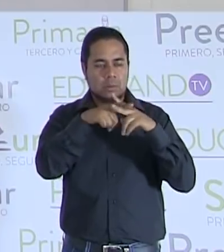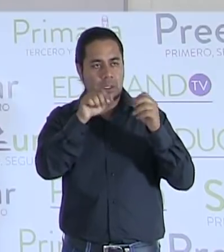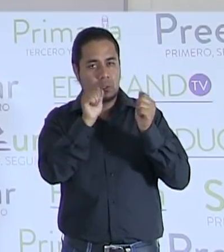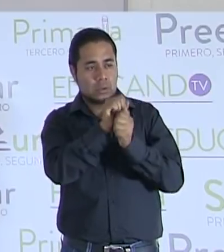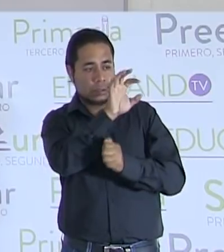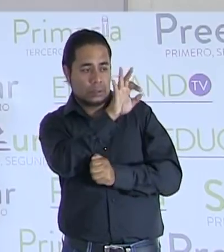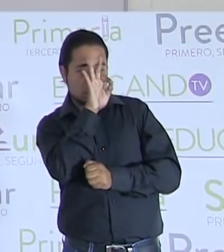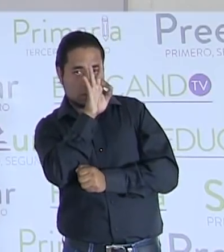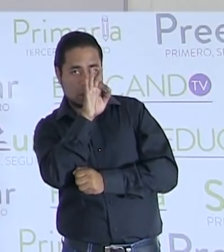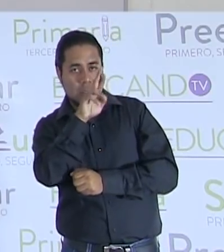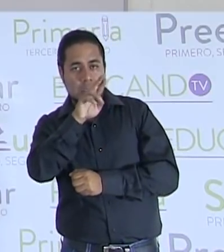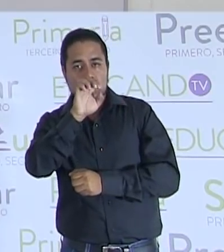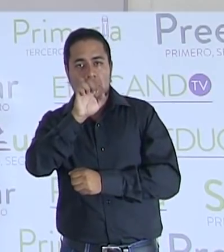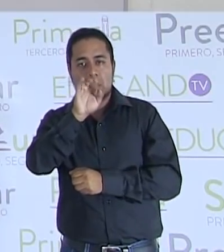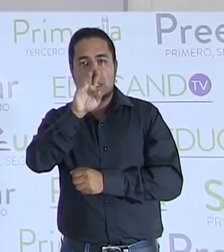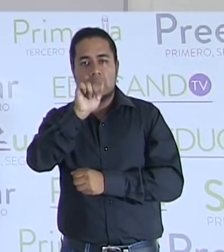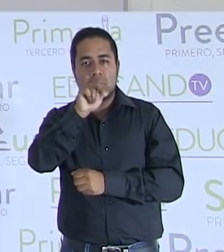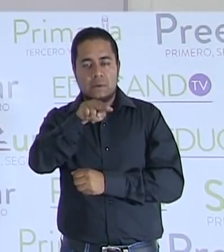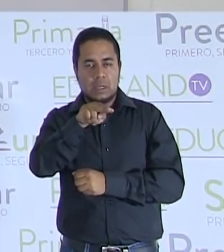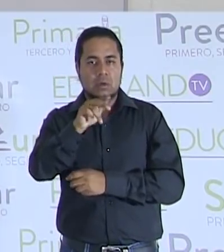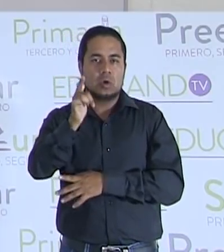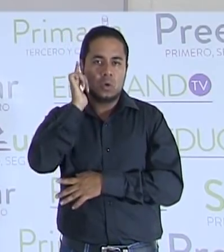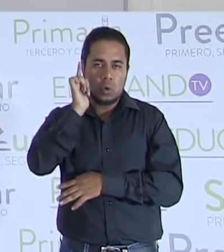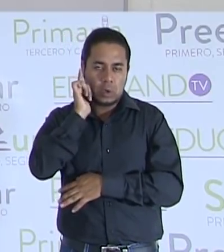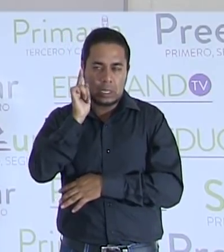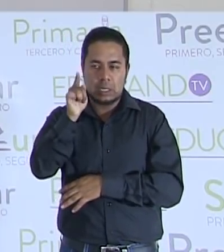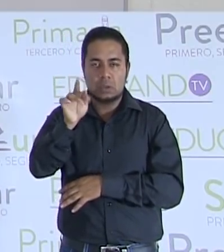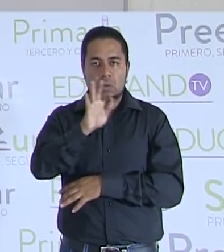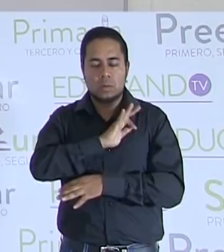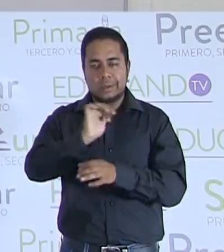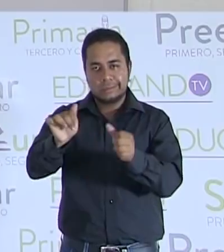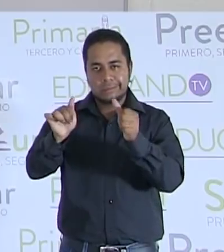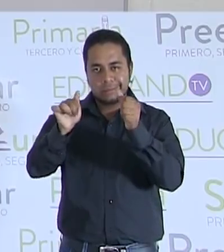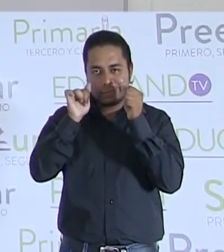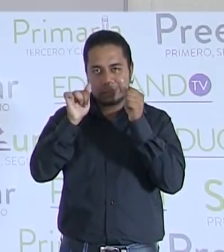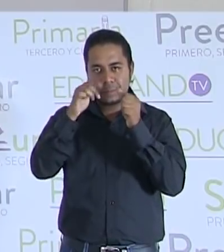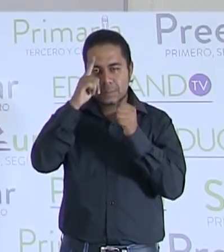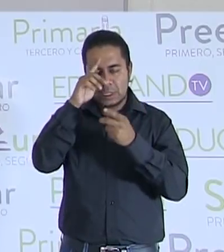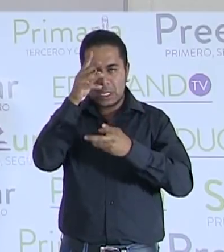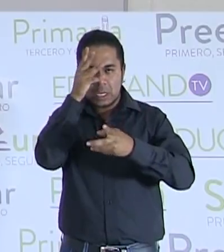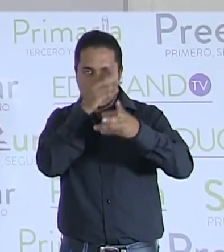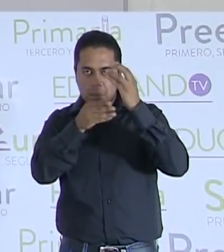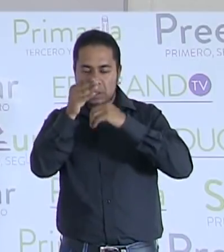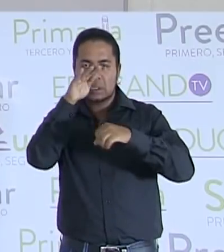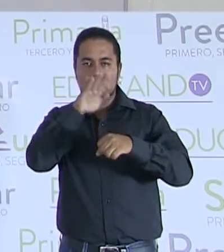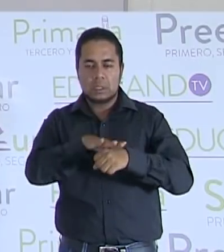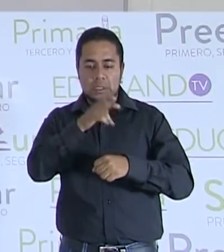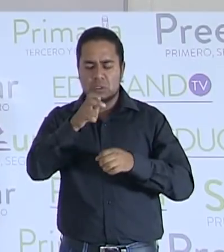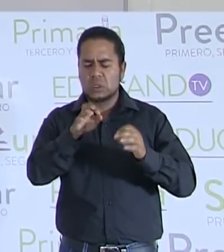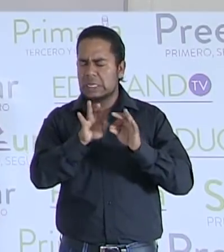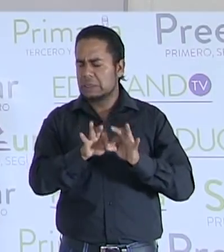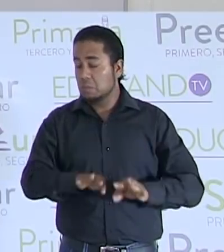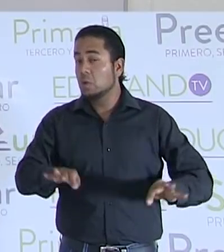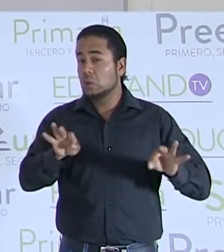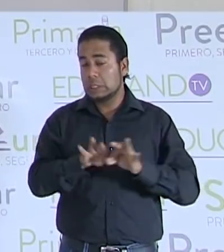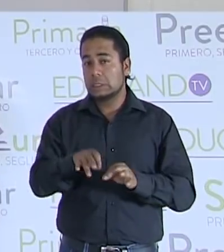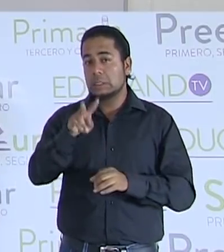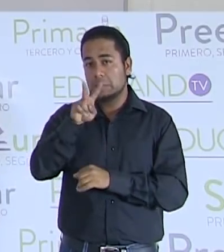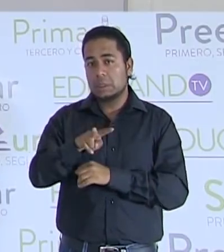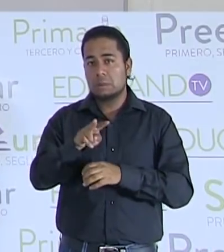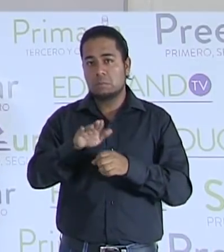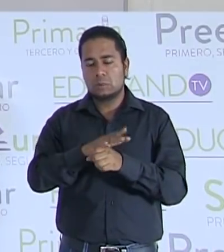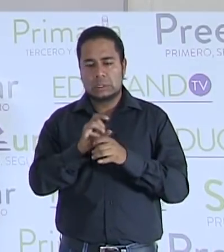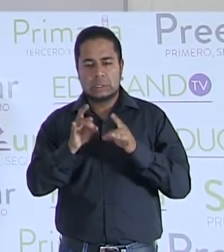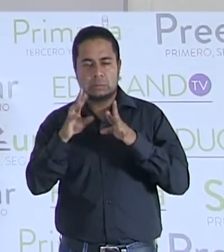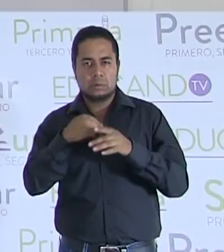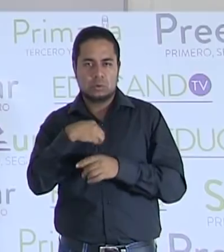refrán. Espero contar con su presencia para poder aprender esto, que es importantísimo, porque si